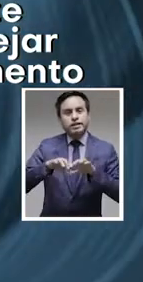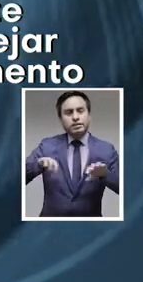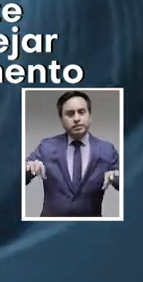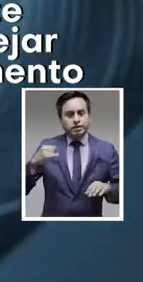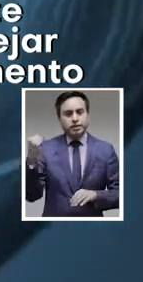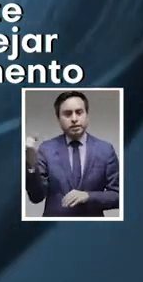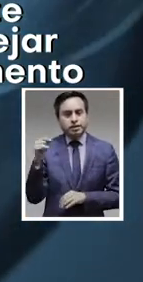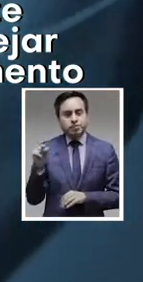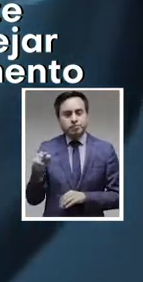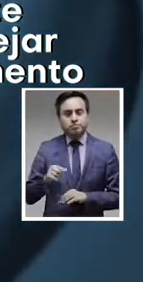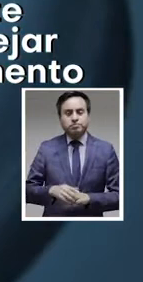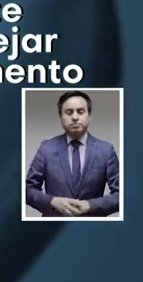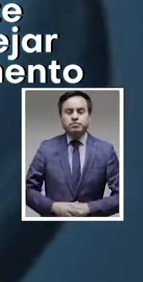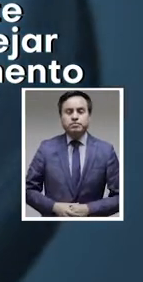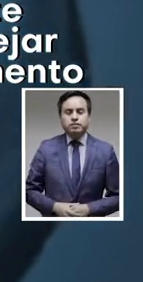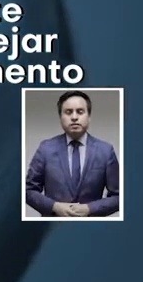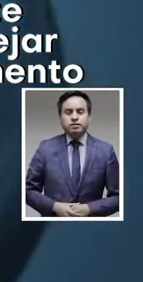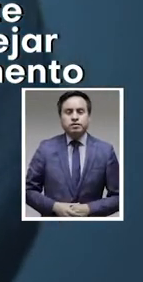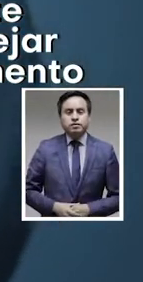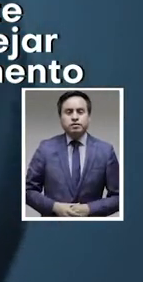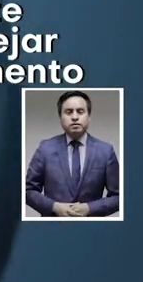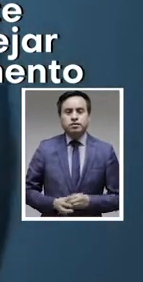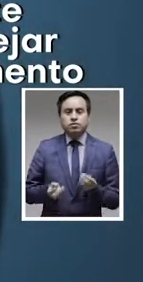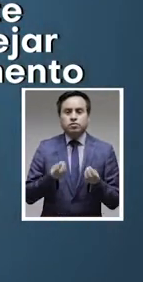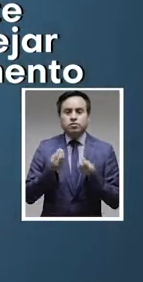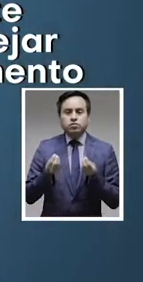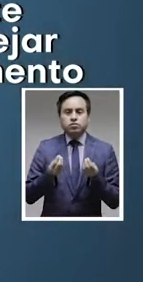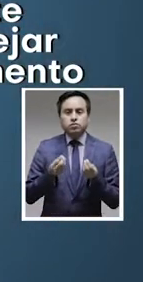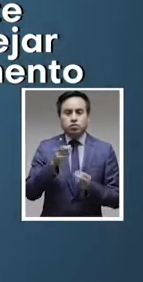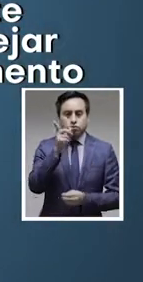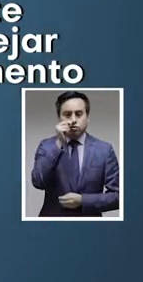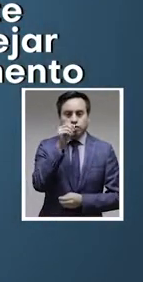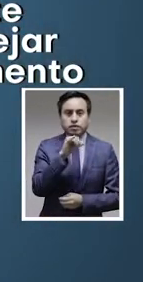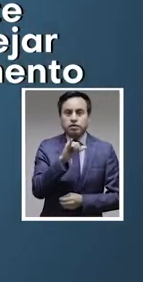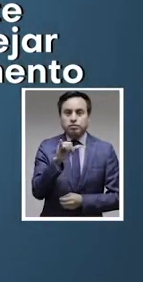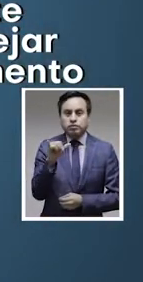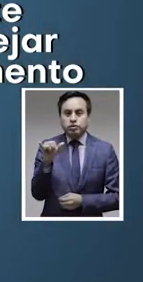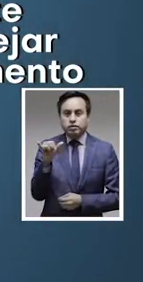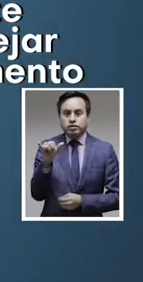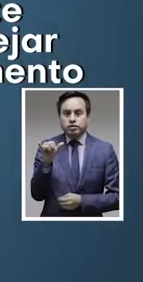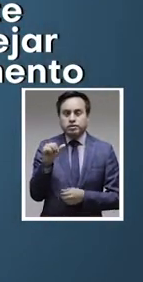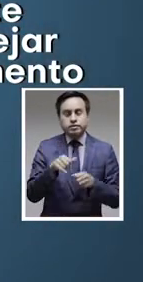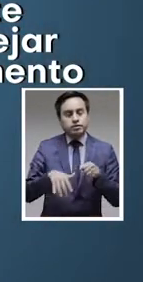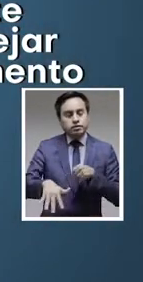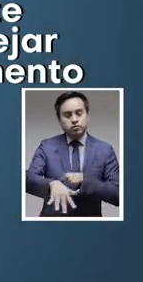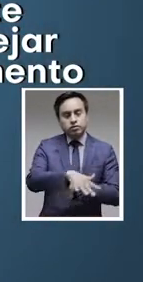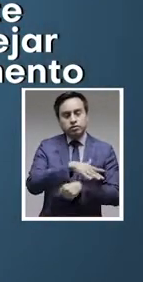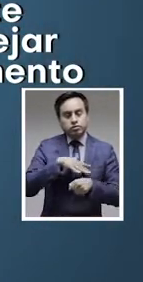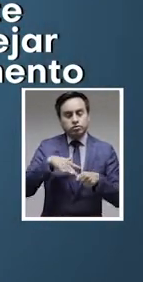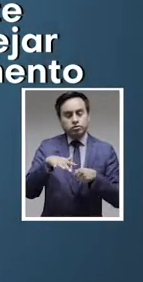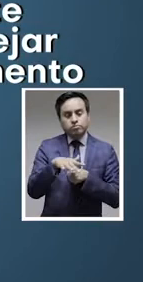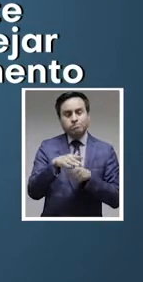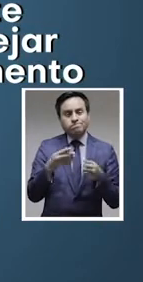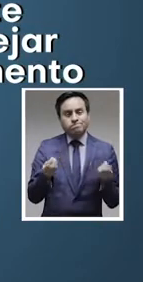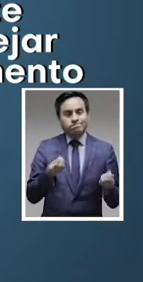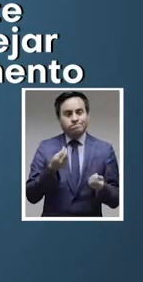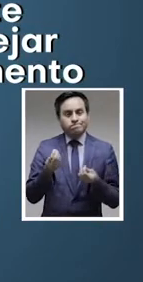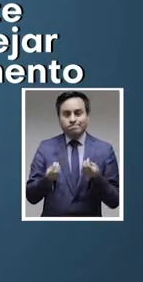independientes. Lo que ocurrió después de octubre fue una situación